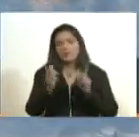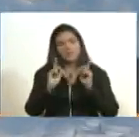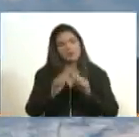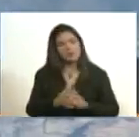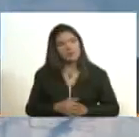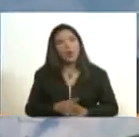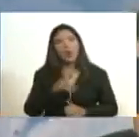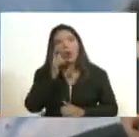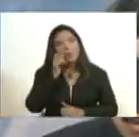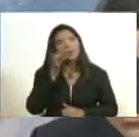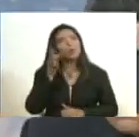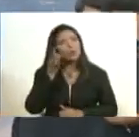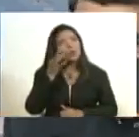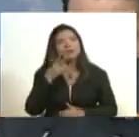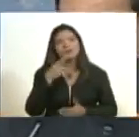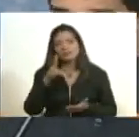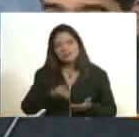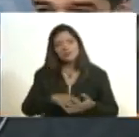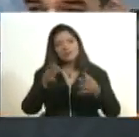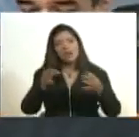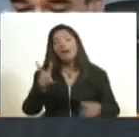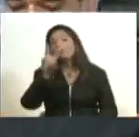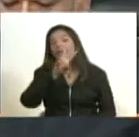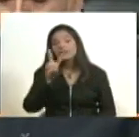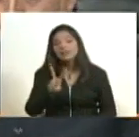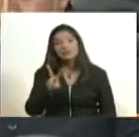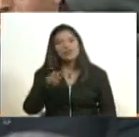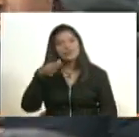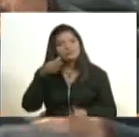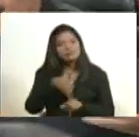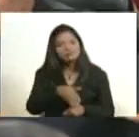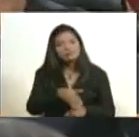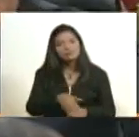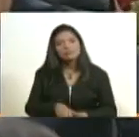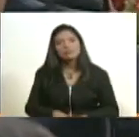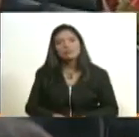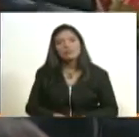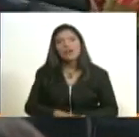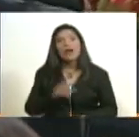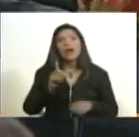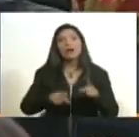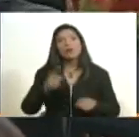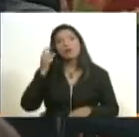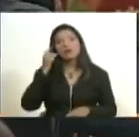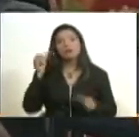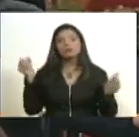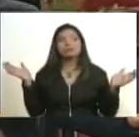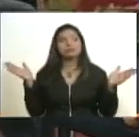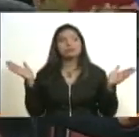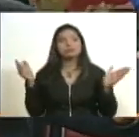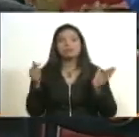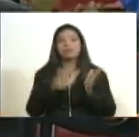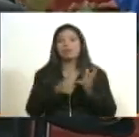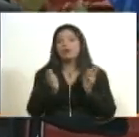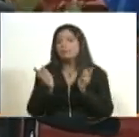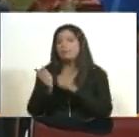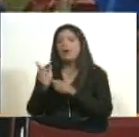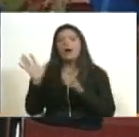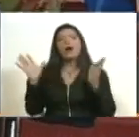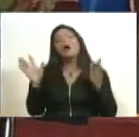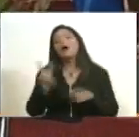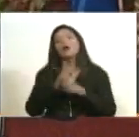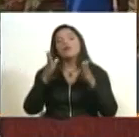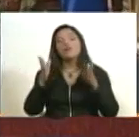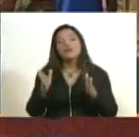mujeres sinceros y honestos, que a Venezuela la martiricen y que algún día nos crucifiquen a los venezolanos y a las